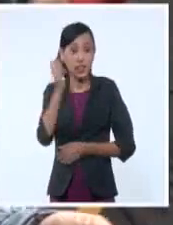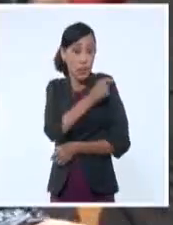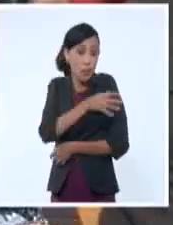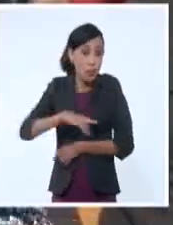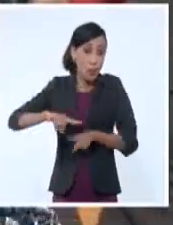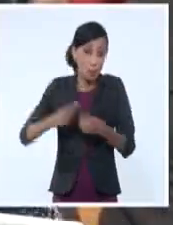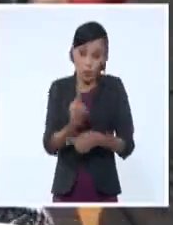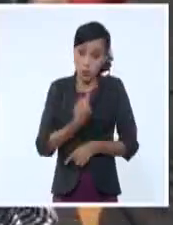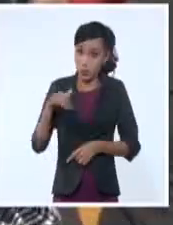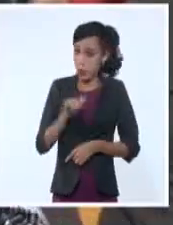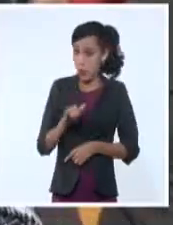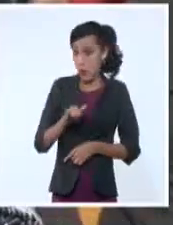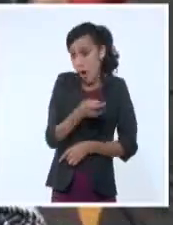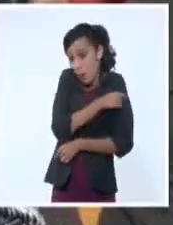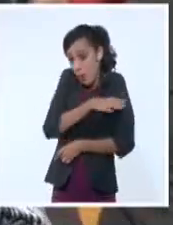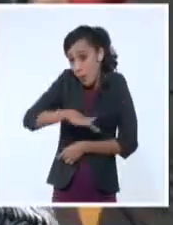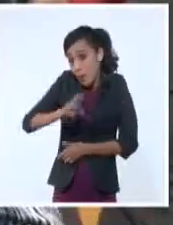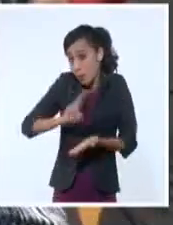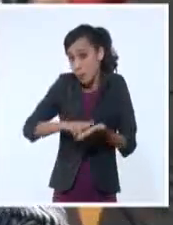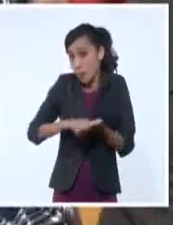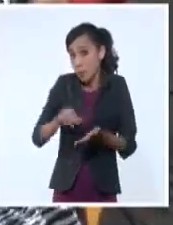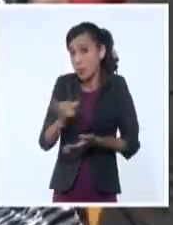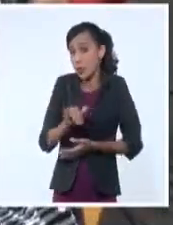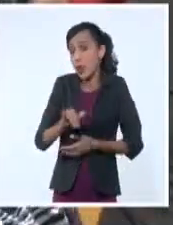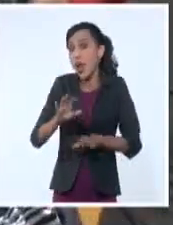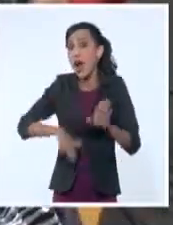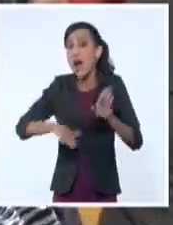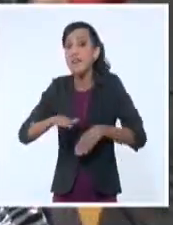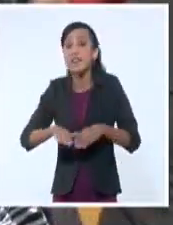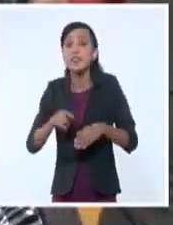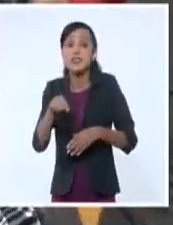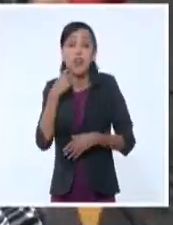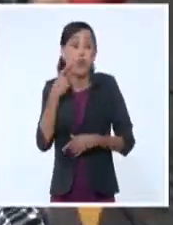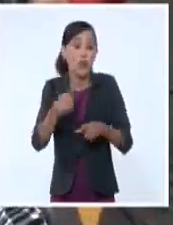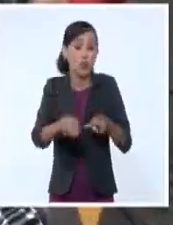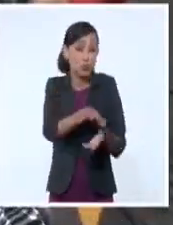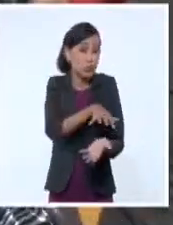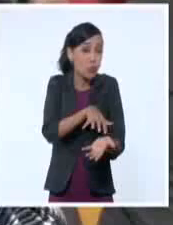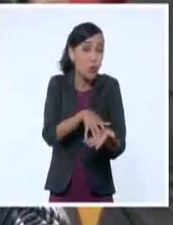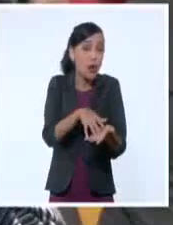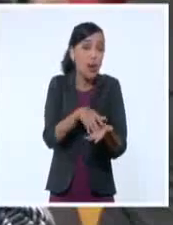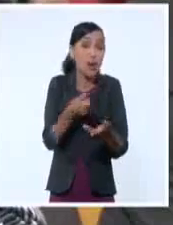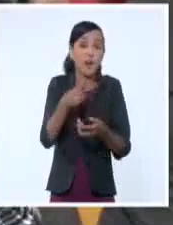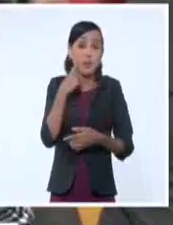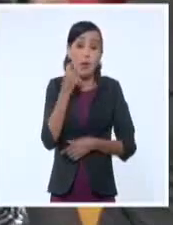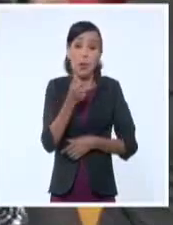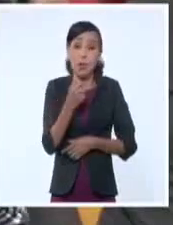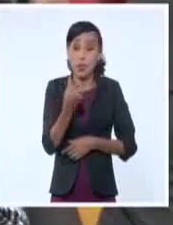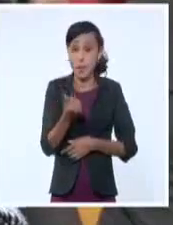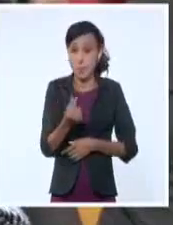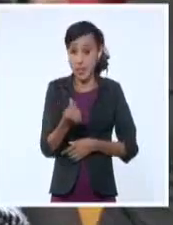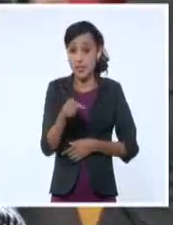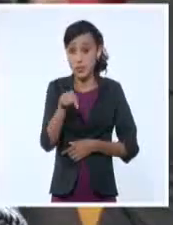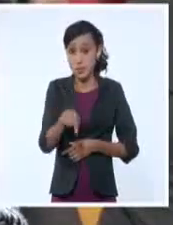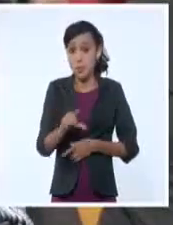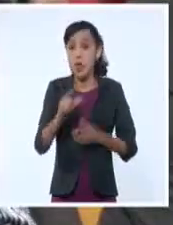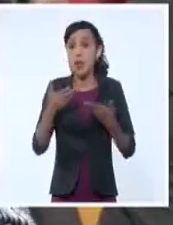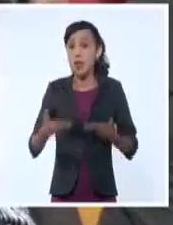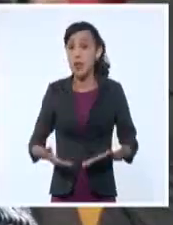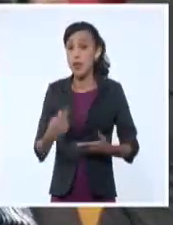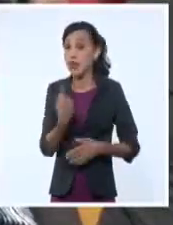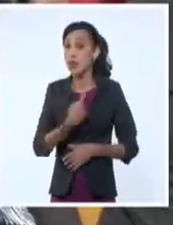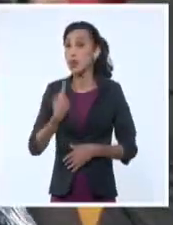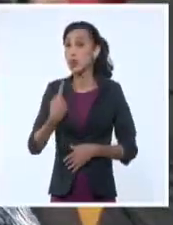del pueblo también. Y entonces, a veces en los kioscos estaba 10 pesos la libra, de boniato, de yuca. Y entonces, nosotros tenemos